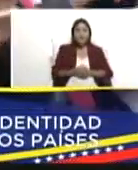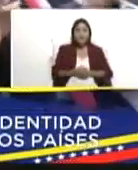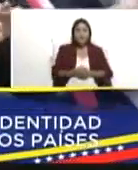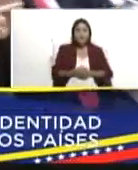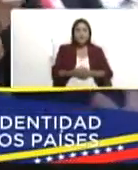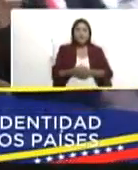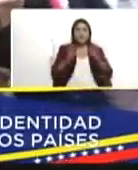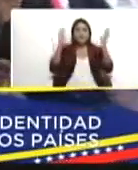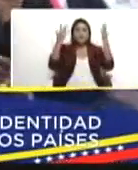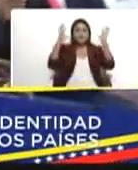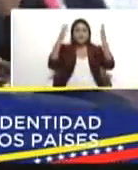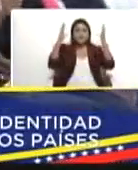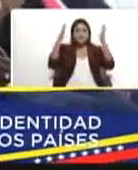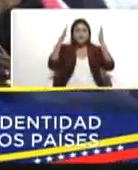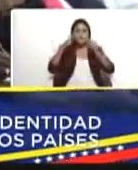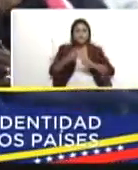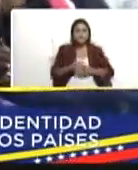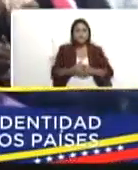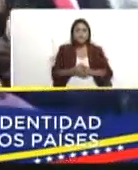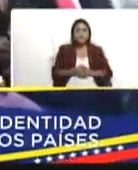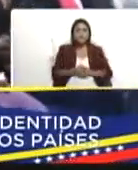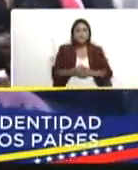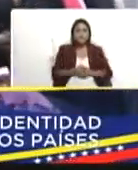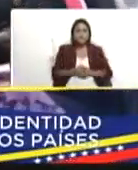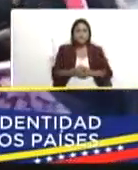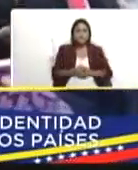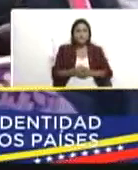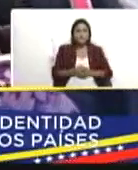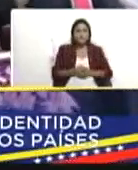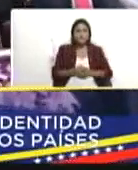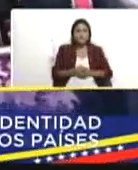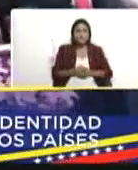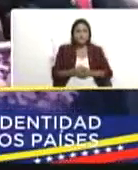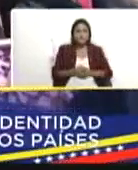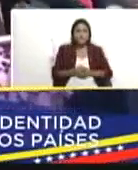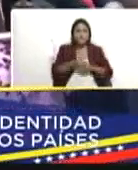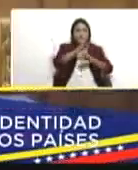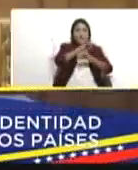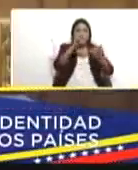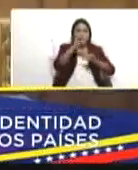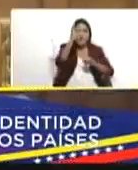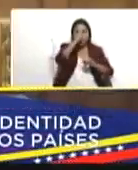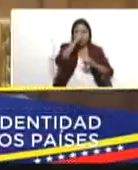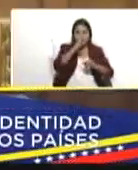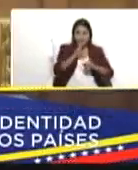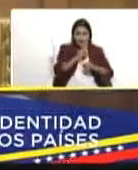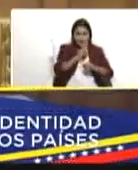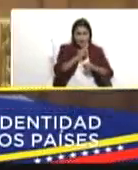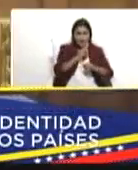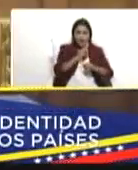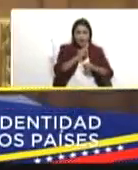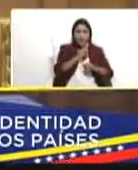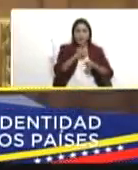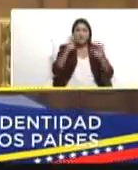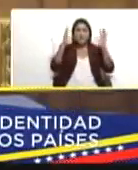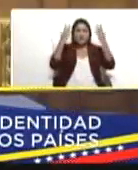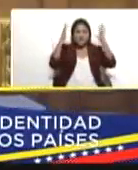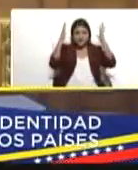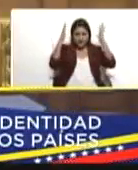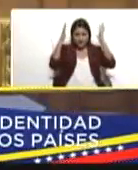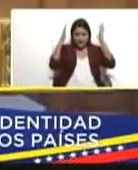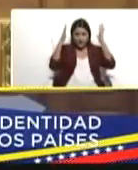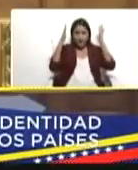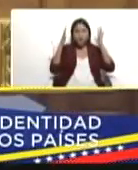cultural y luego de la visita oficial al otro día se celebró